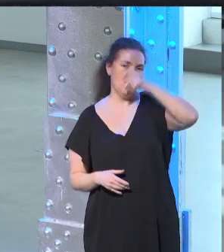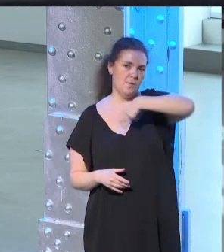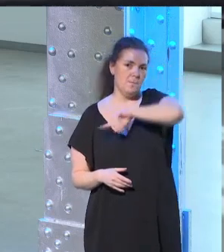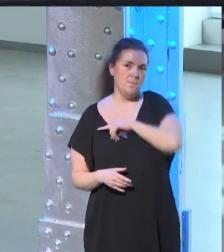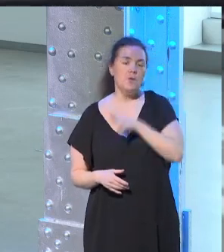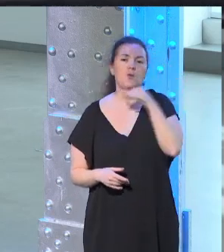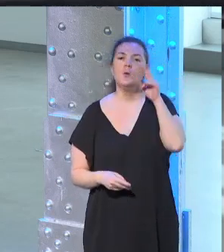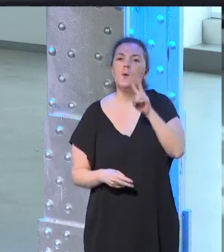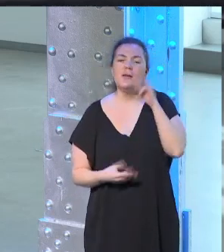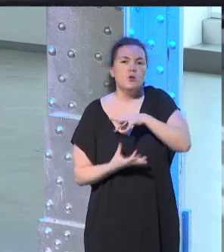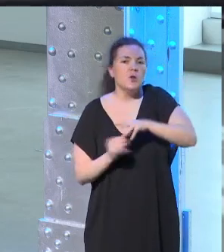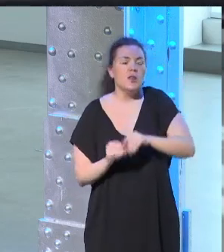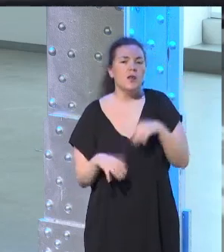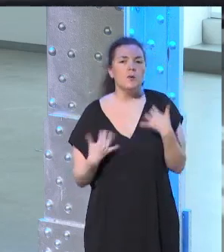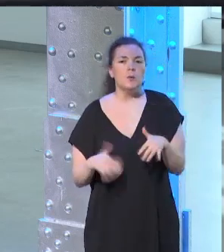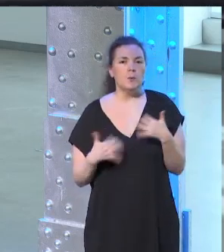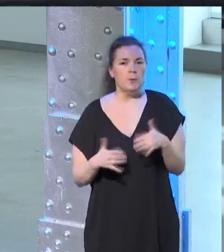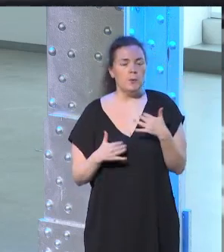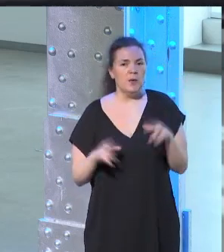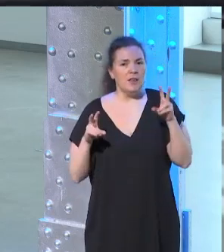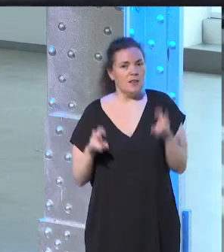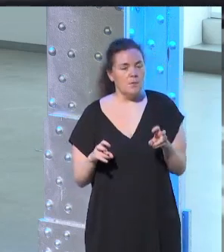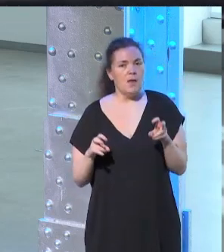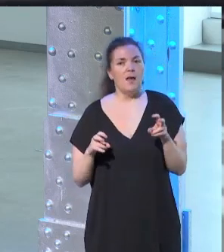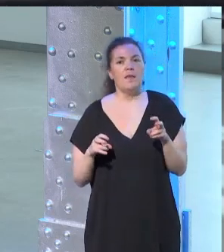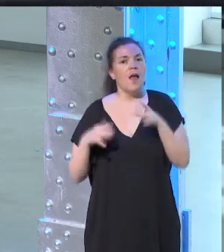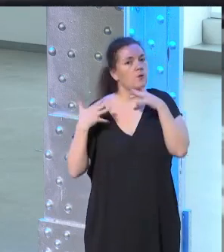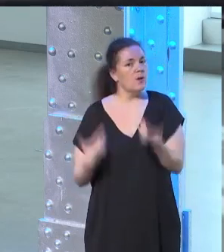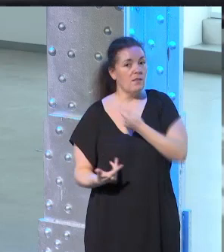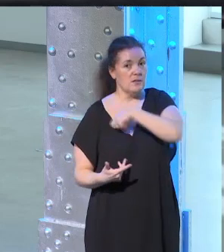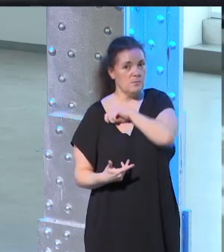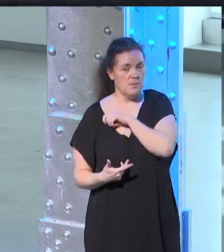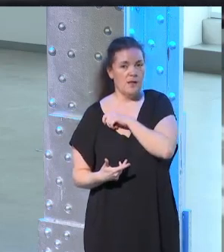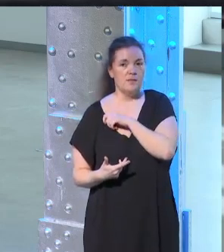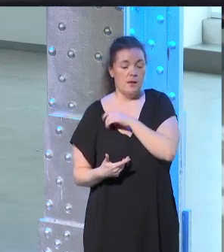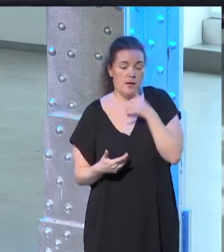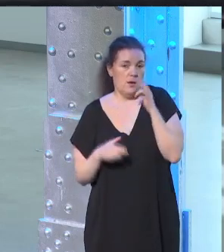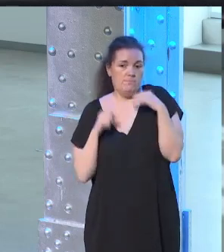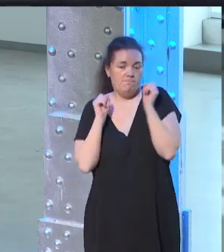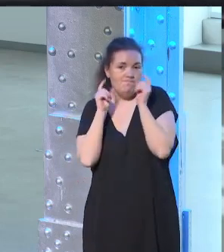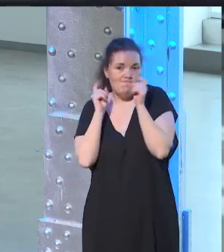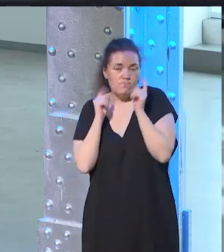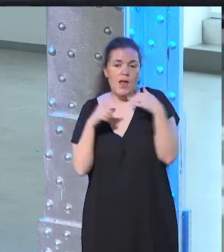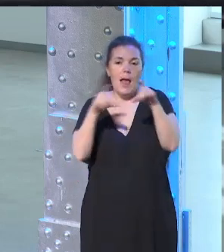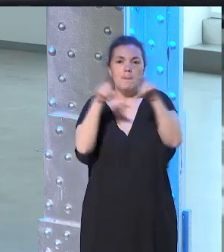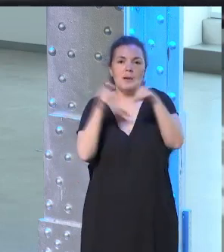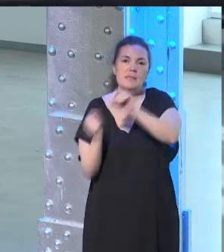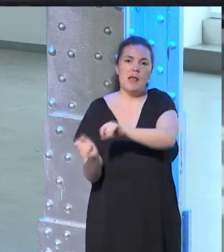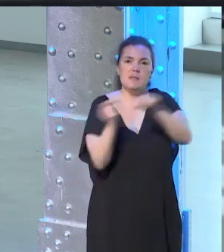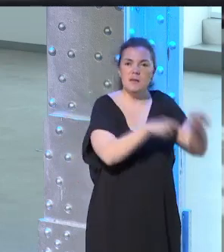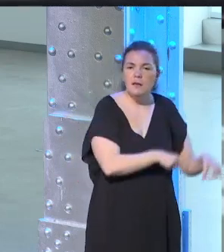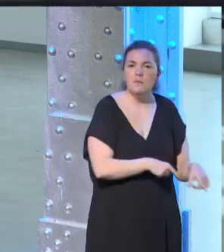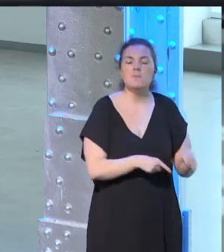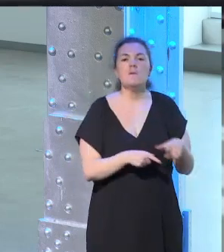vemos noticias inquietantes, pues, sobre los temas actuales de España, que estamos viendo, retirada de empresas y bancos de Cataluña,